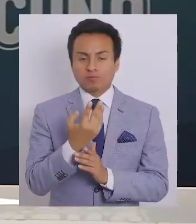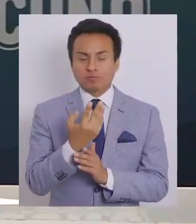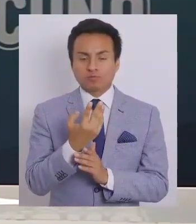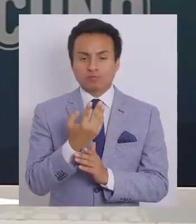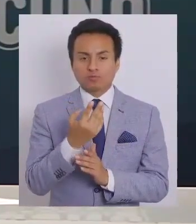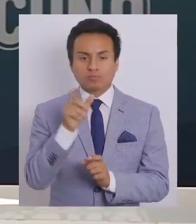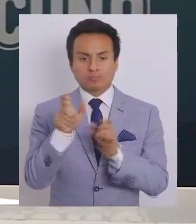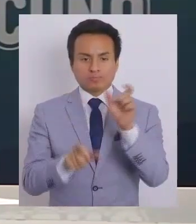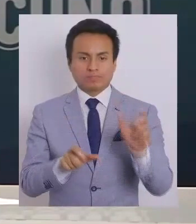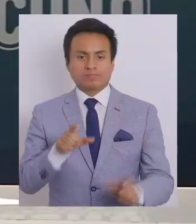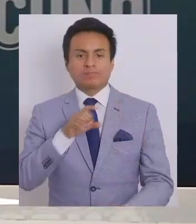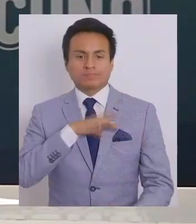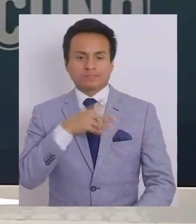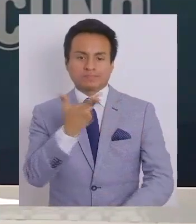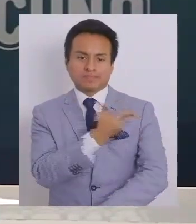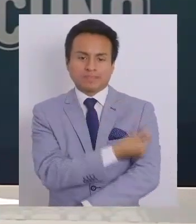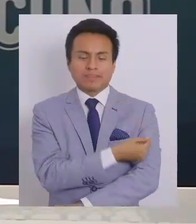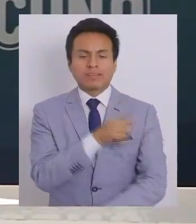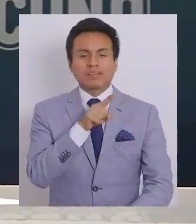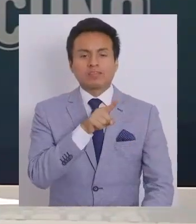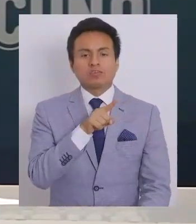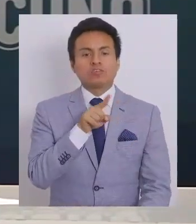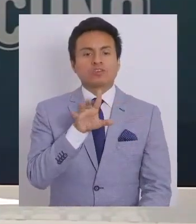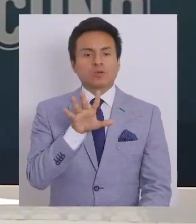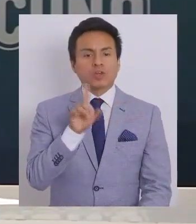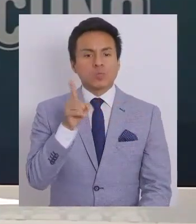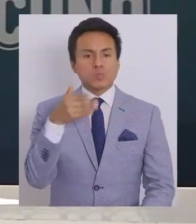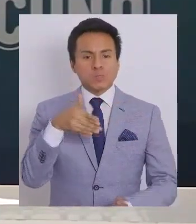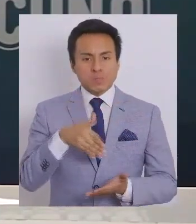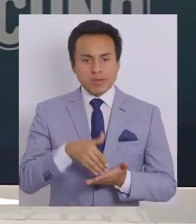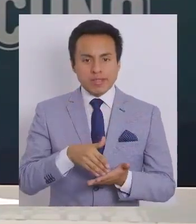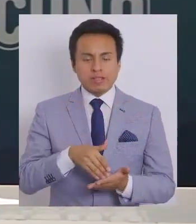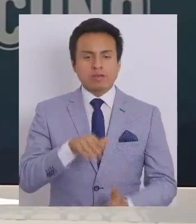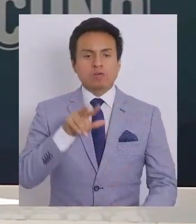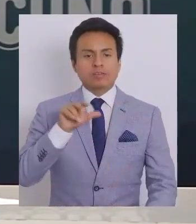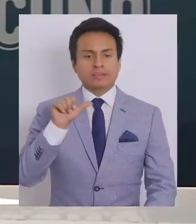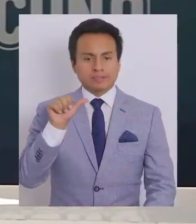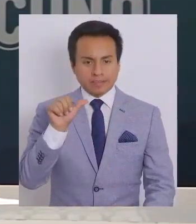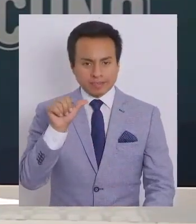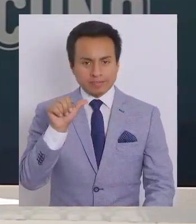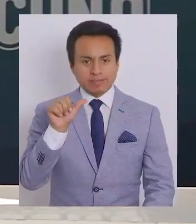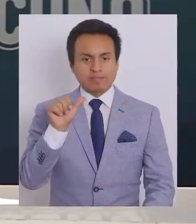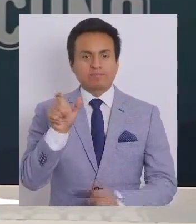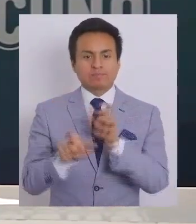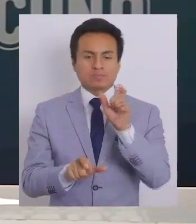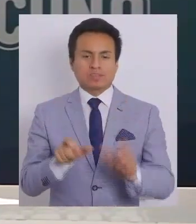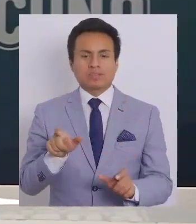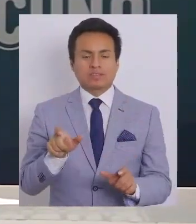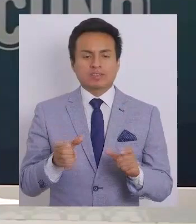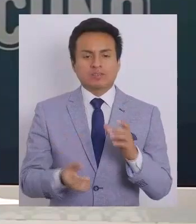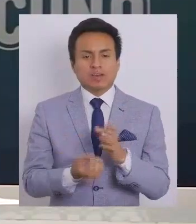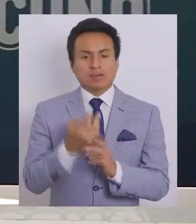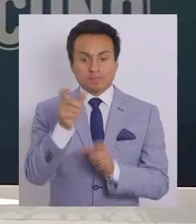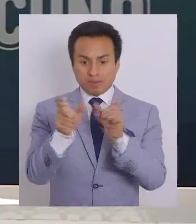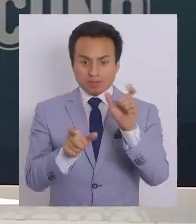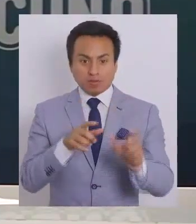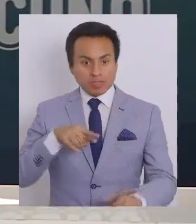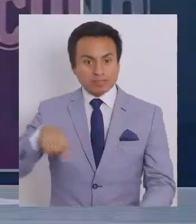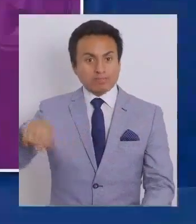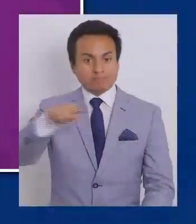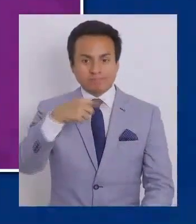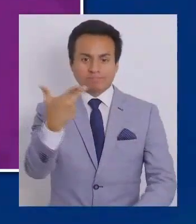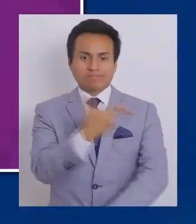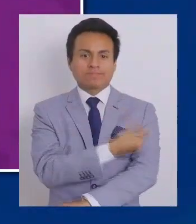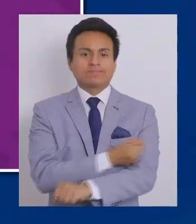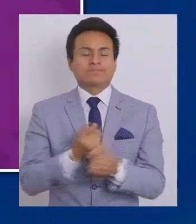habitantes del país 151 mil 86 nuevas personas han